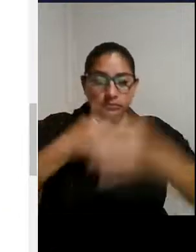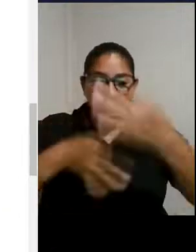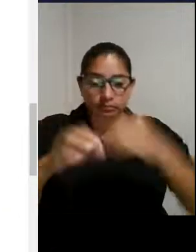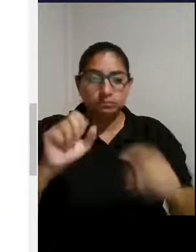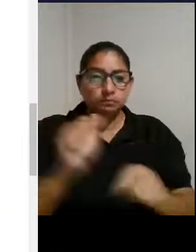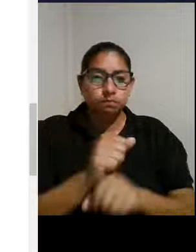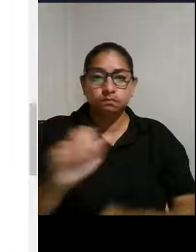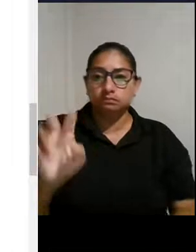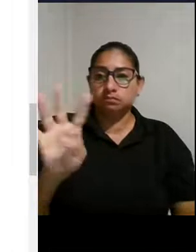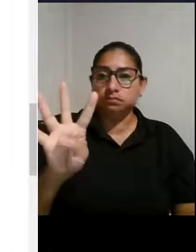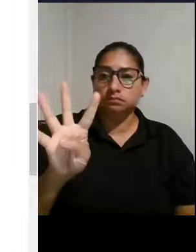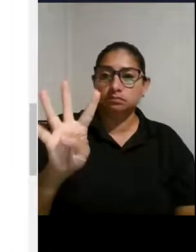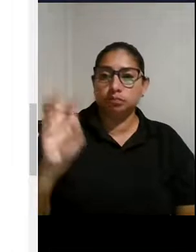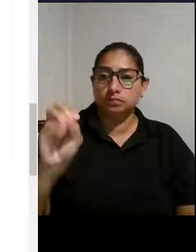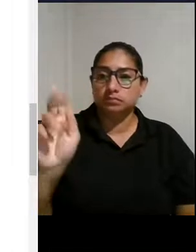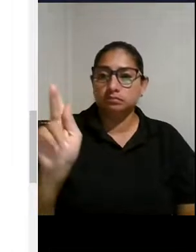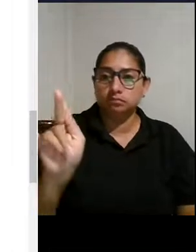acá.